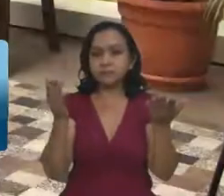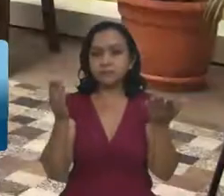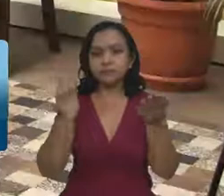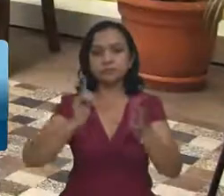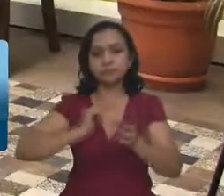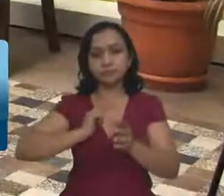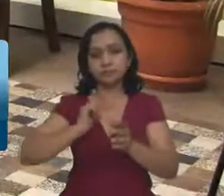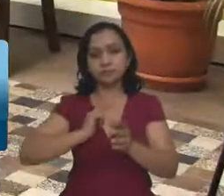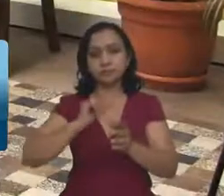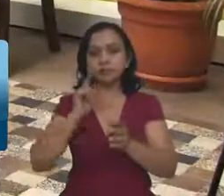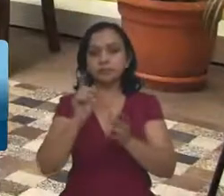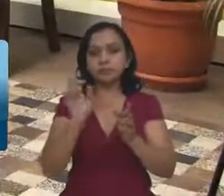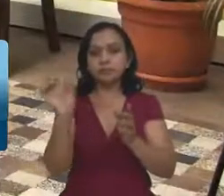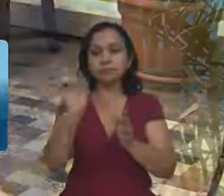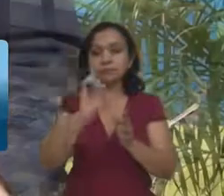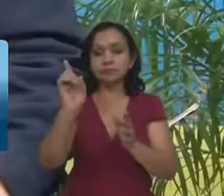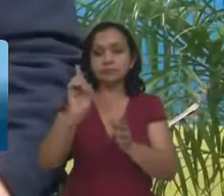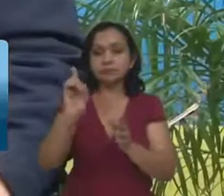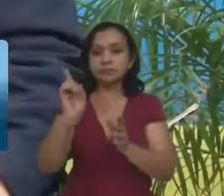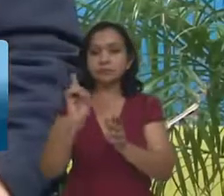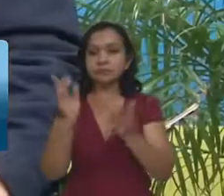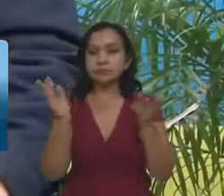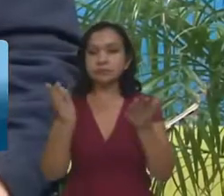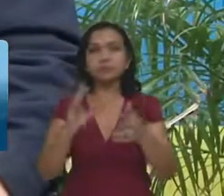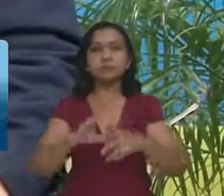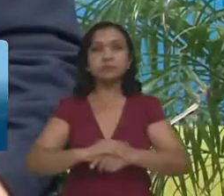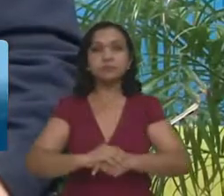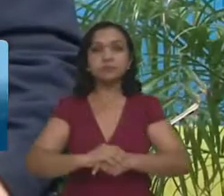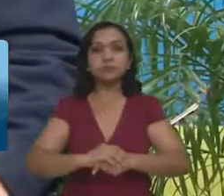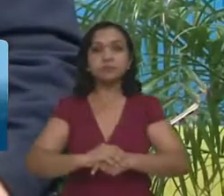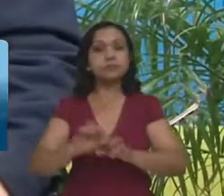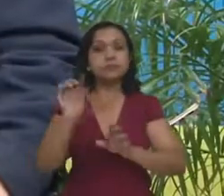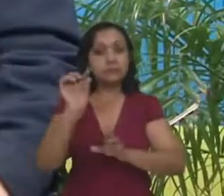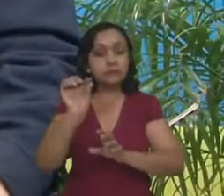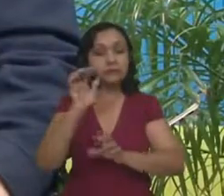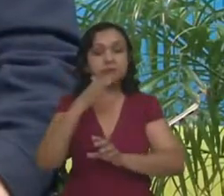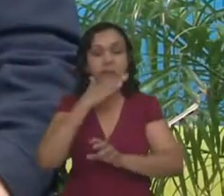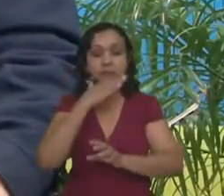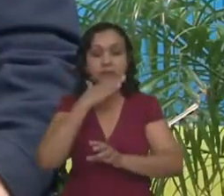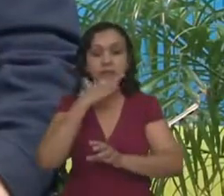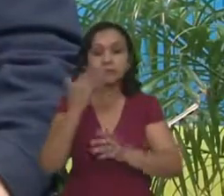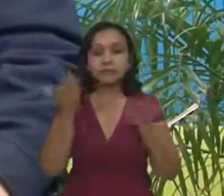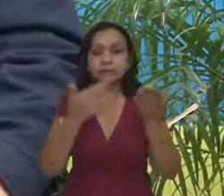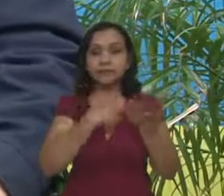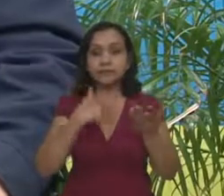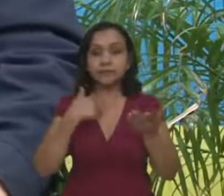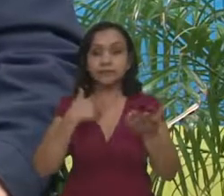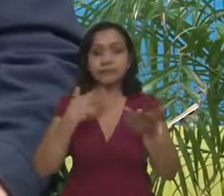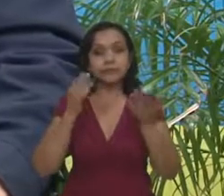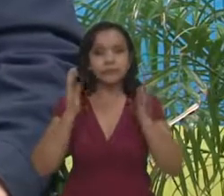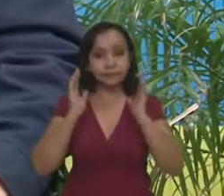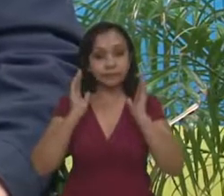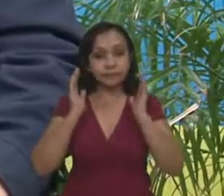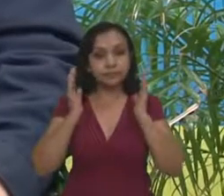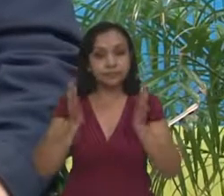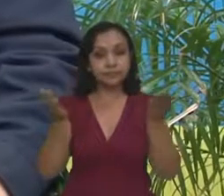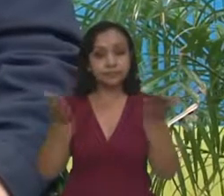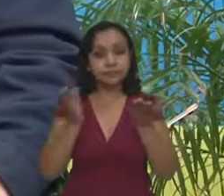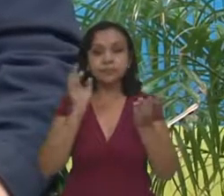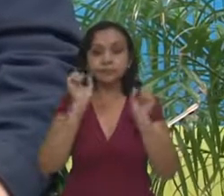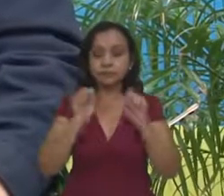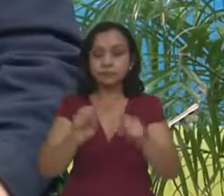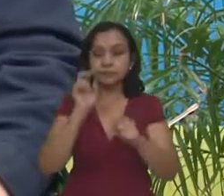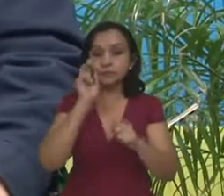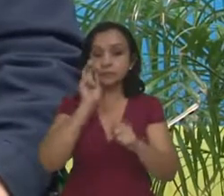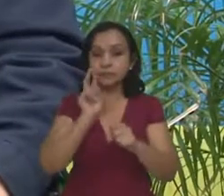componente en donde ya es tipo hereditario. Ah, en donde hay una afectación a nivel inmune, exacto, en donde se puede